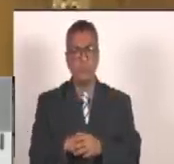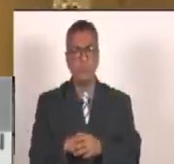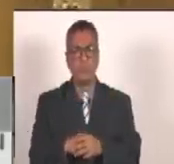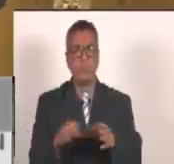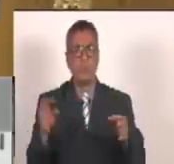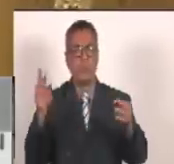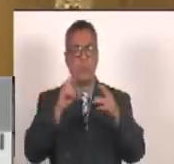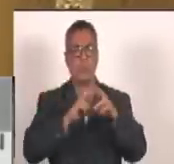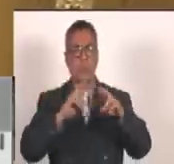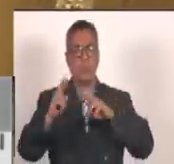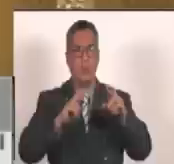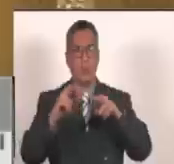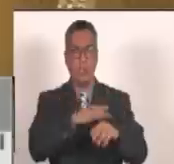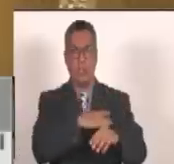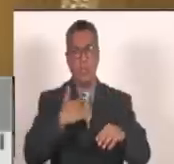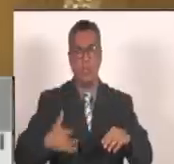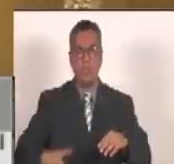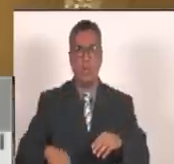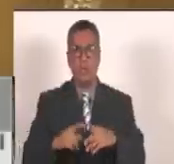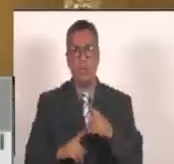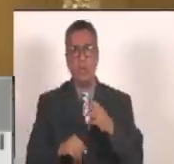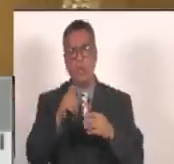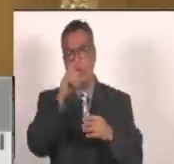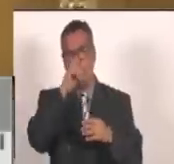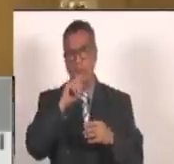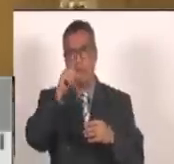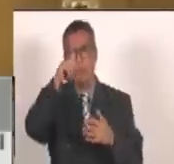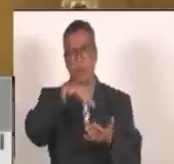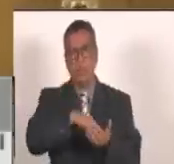Las relaciones con China datan del año